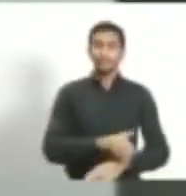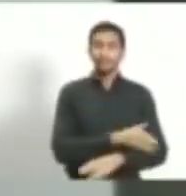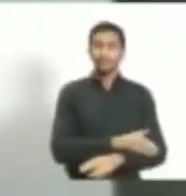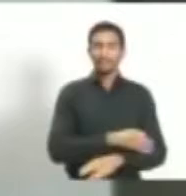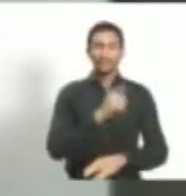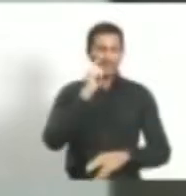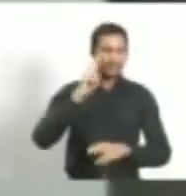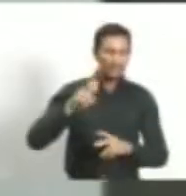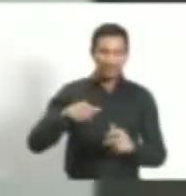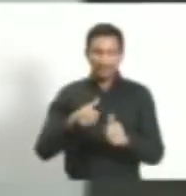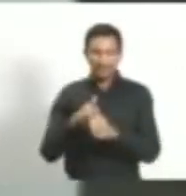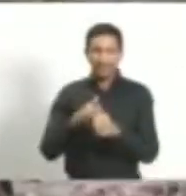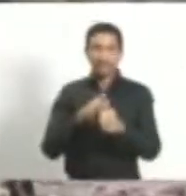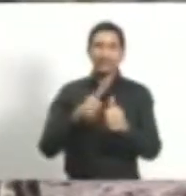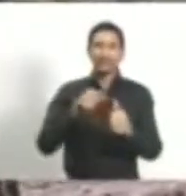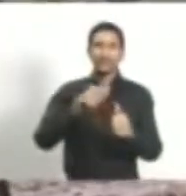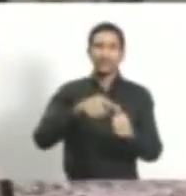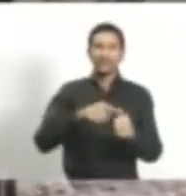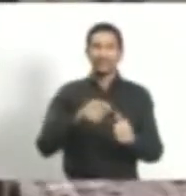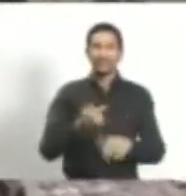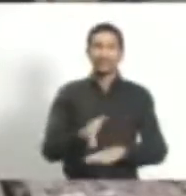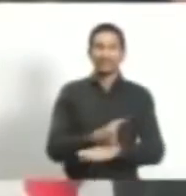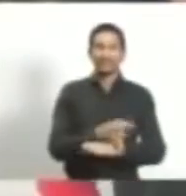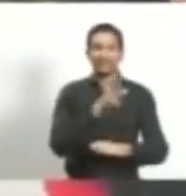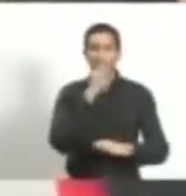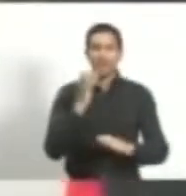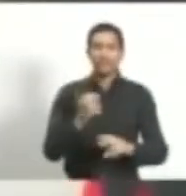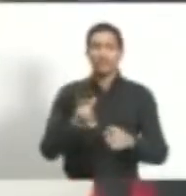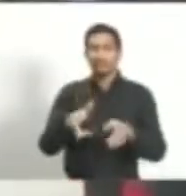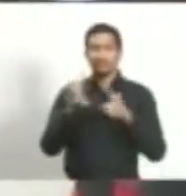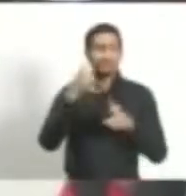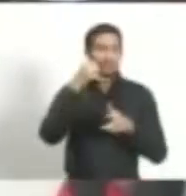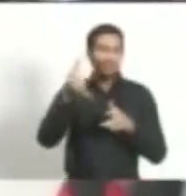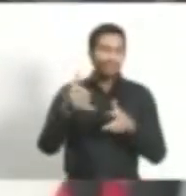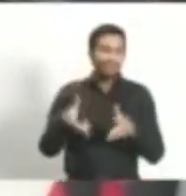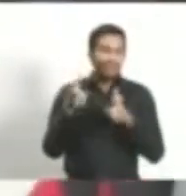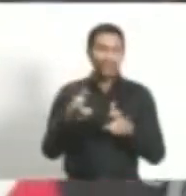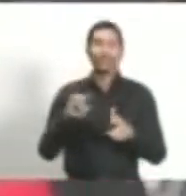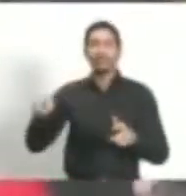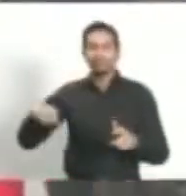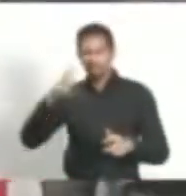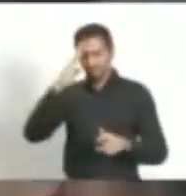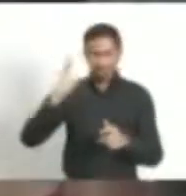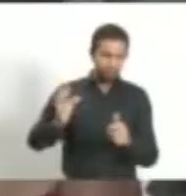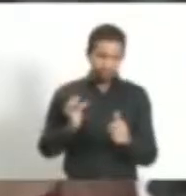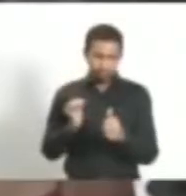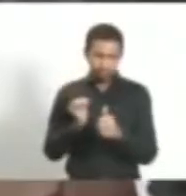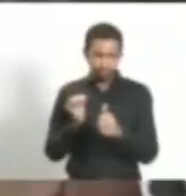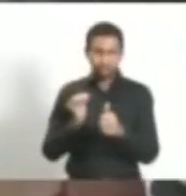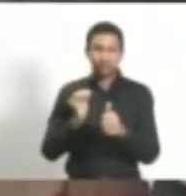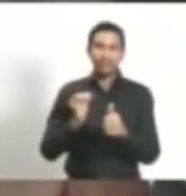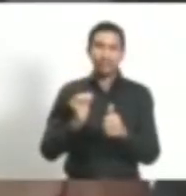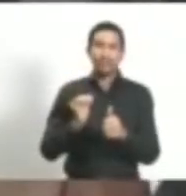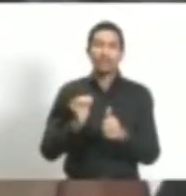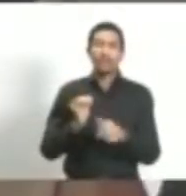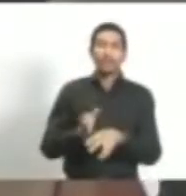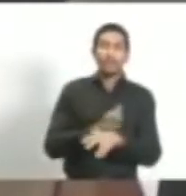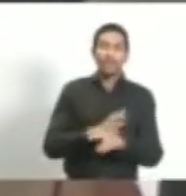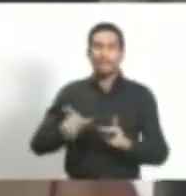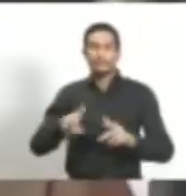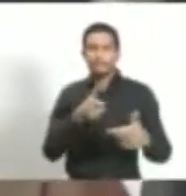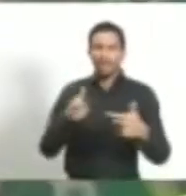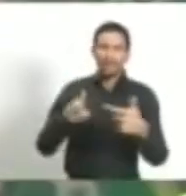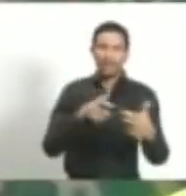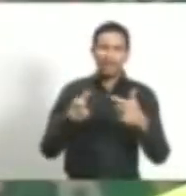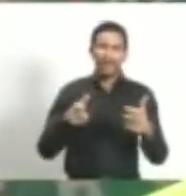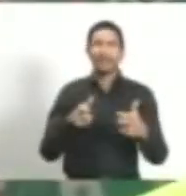venía exigiendo el pago producto de una extorsión a un ganadero de la región, los integrantes del grupo Gaula de la policía Cesar se presentó un cruce de disparos,